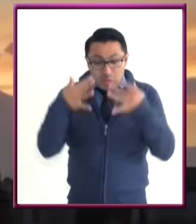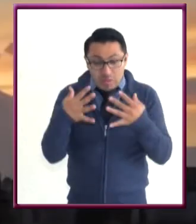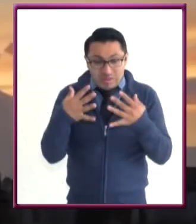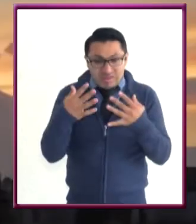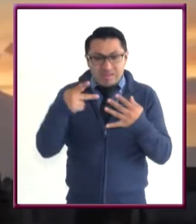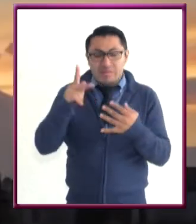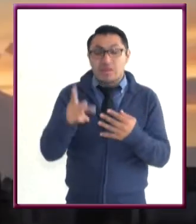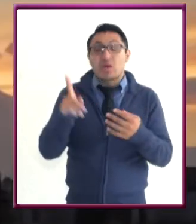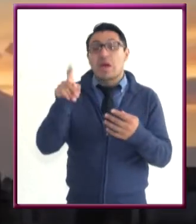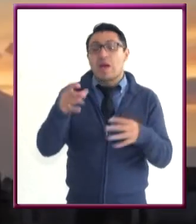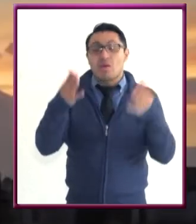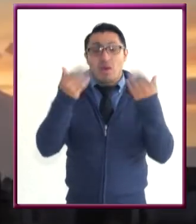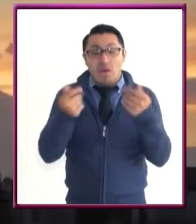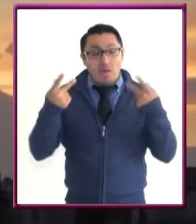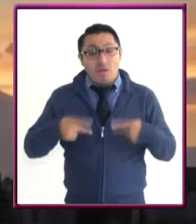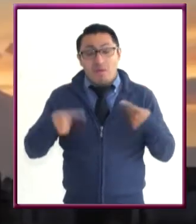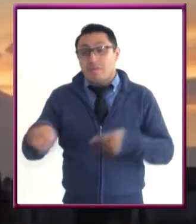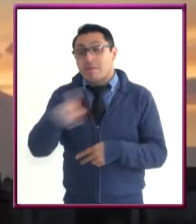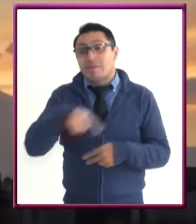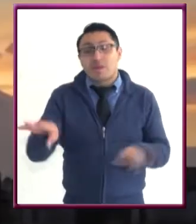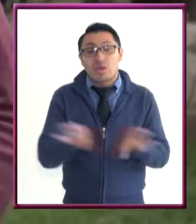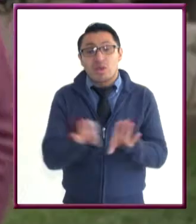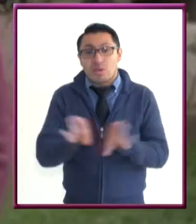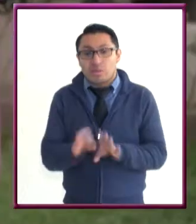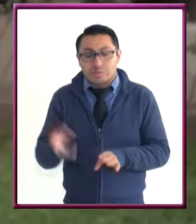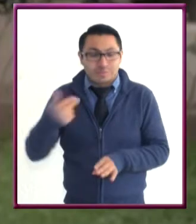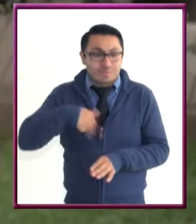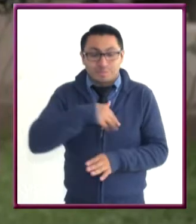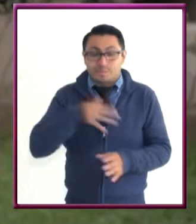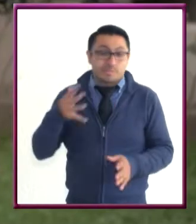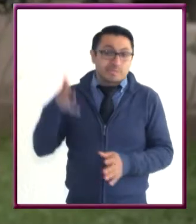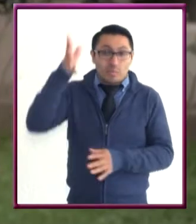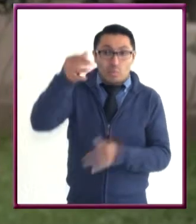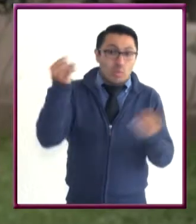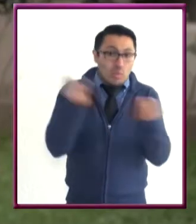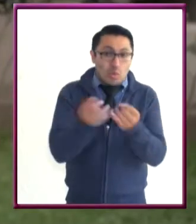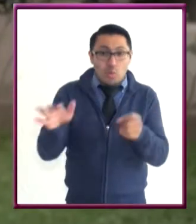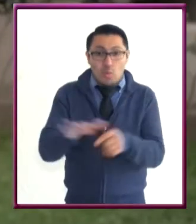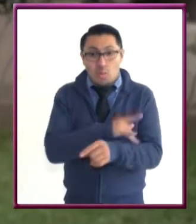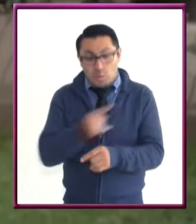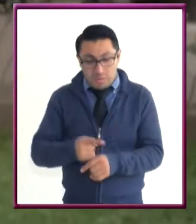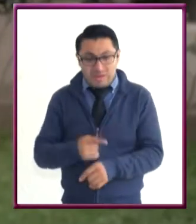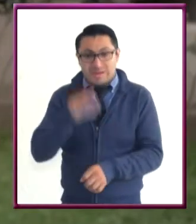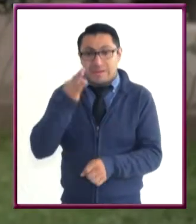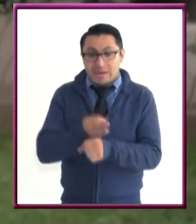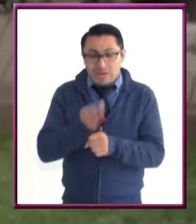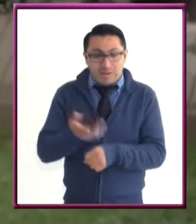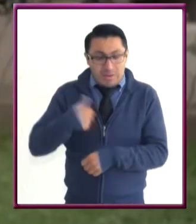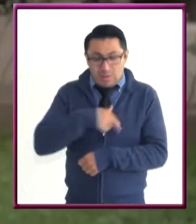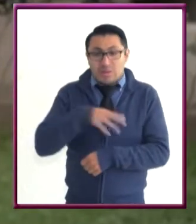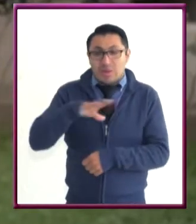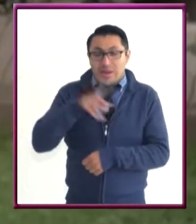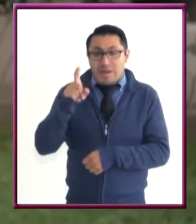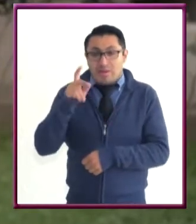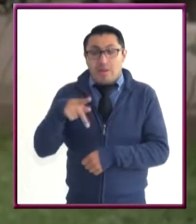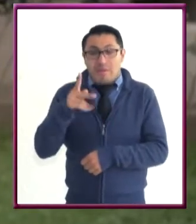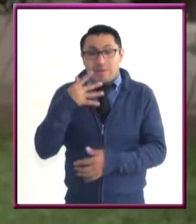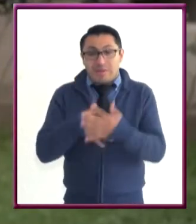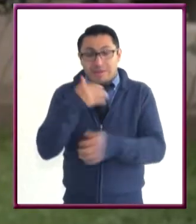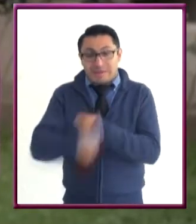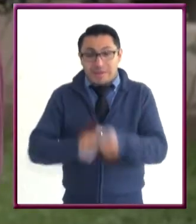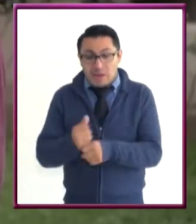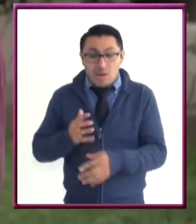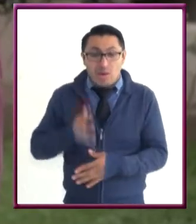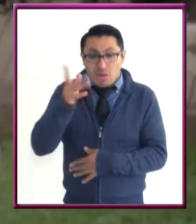los que no tienen agua son el espejo de nosotros en un futuro, porque como van las cosas, los que hoy tienen agua, en 15 años van a